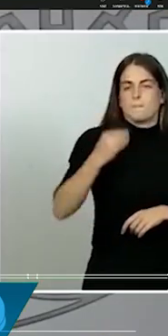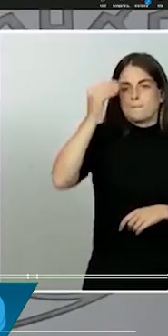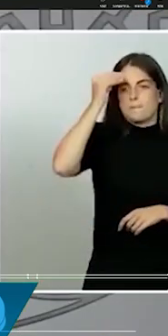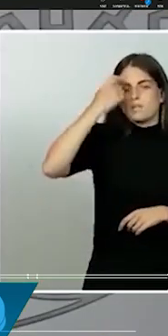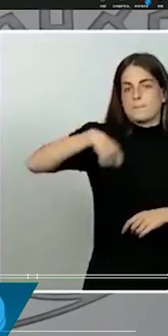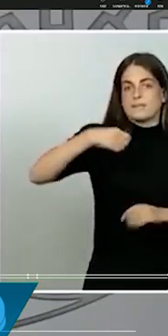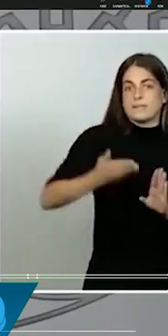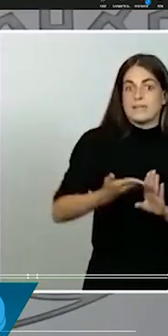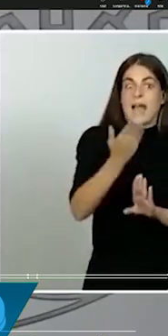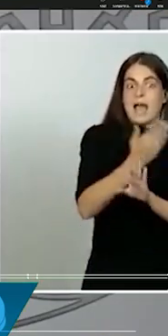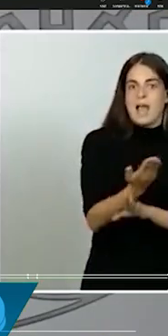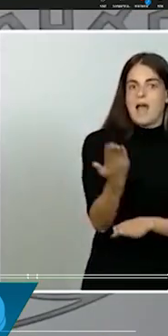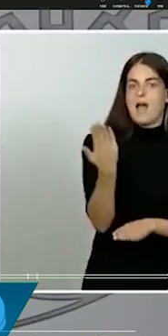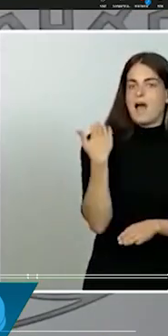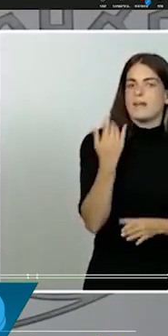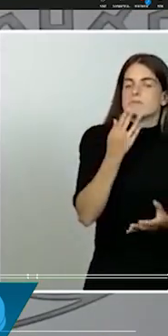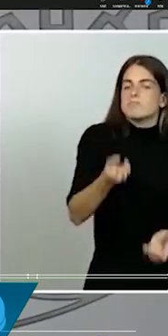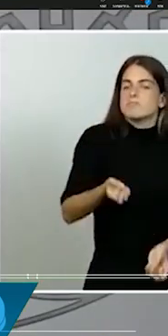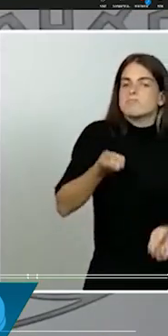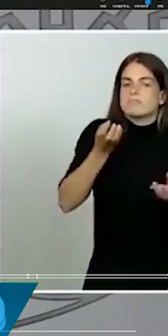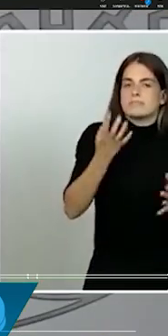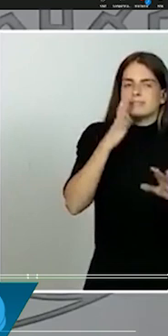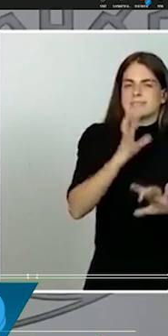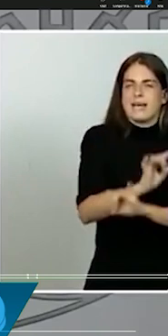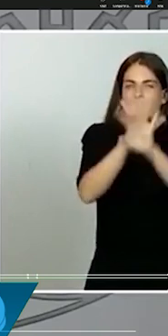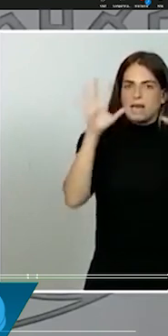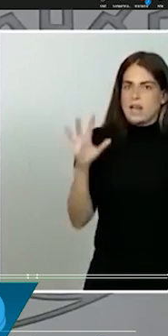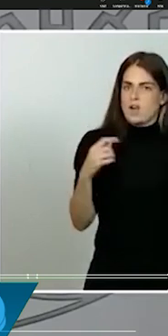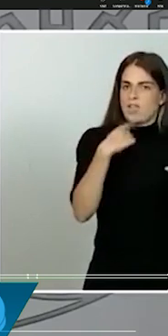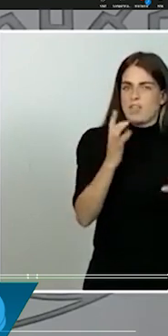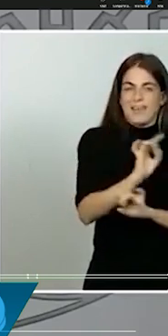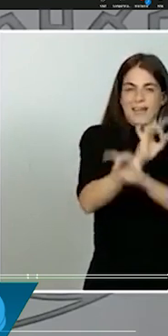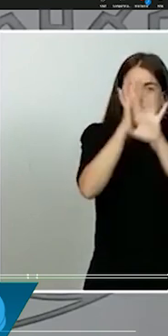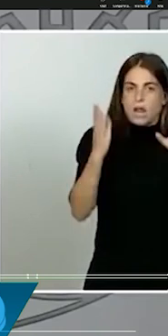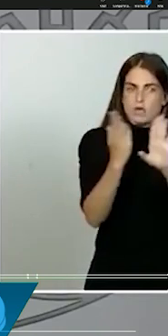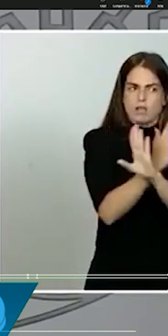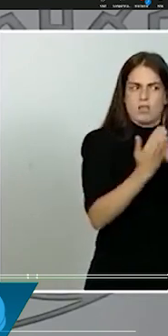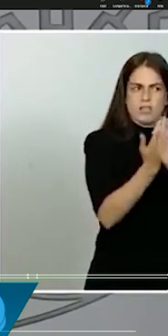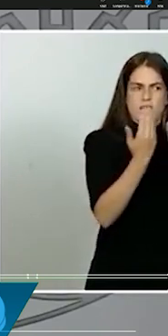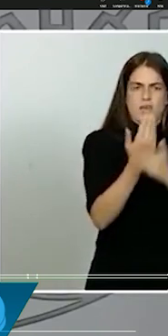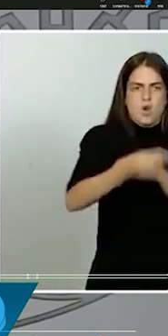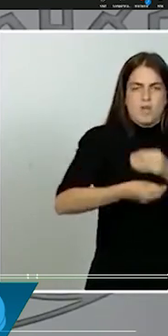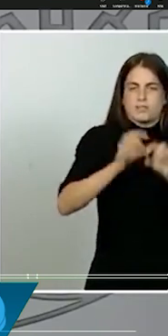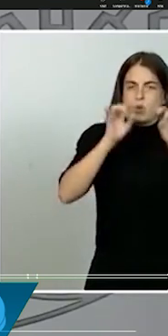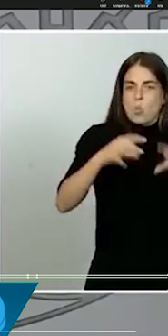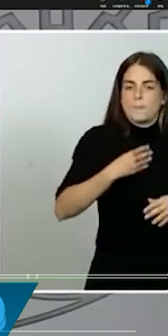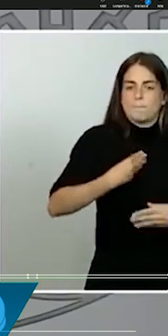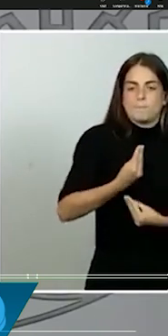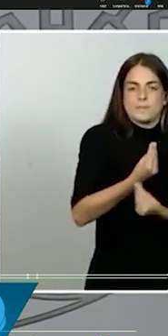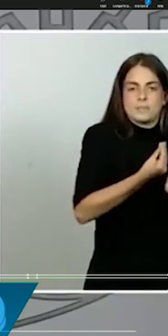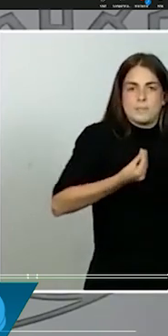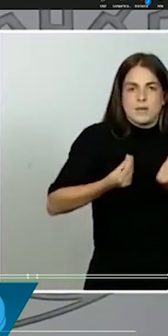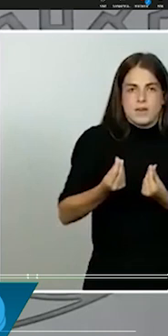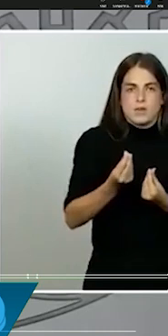60.000, coge si quieres una estimación media, ¿de acuerdo? Quédate con 45.000 millones de euros de